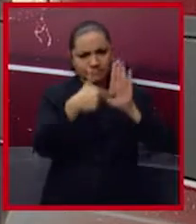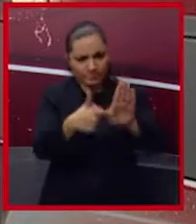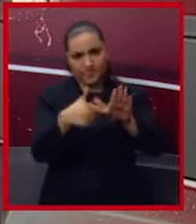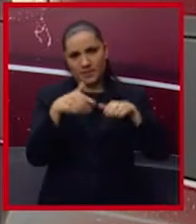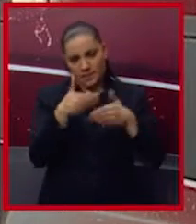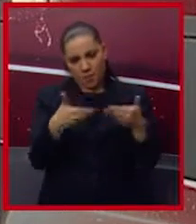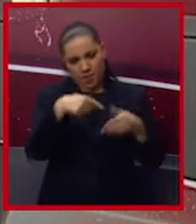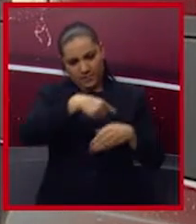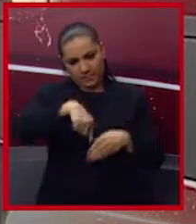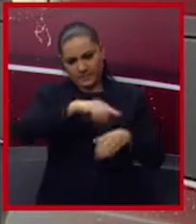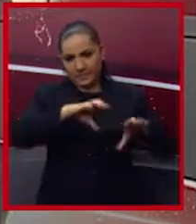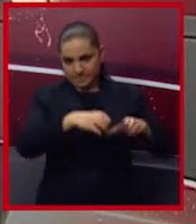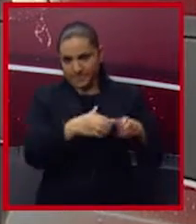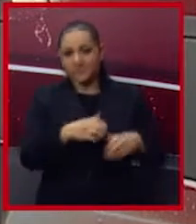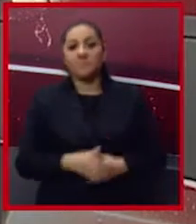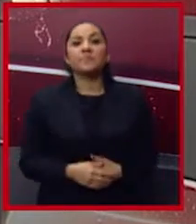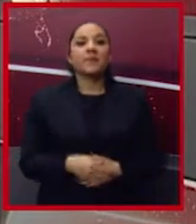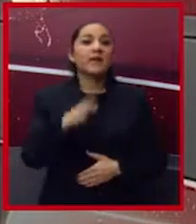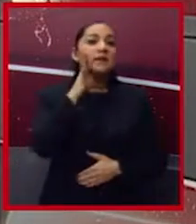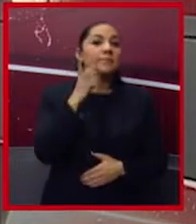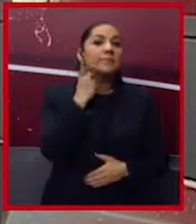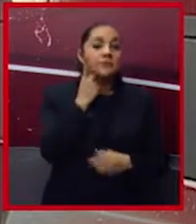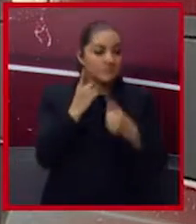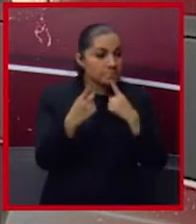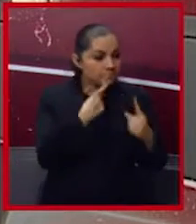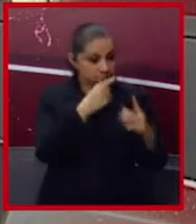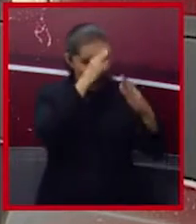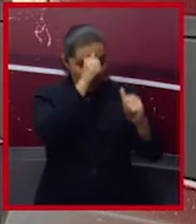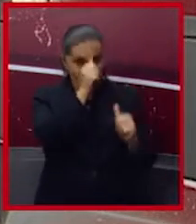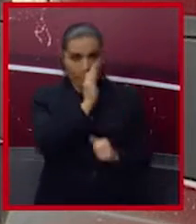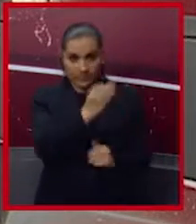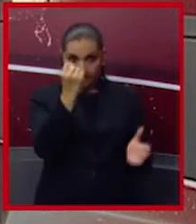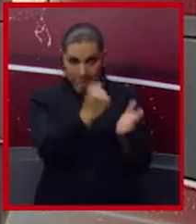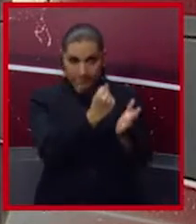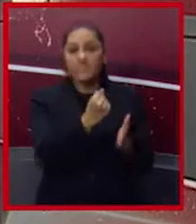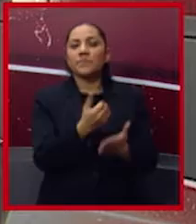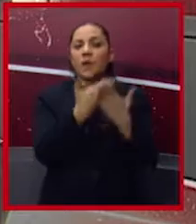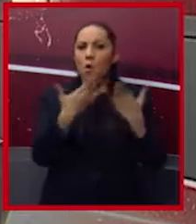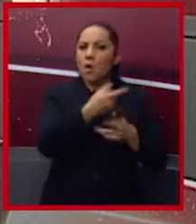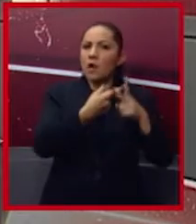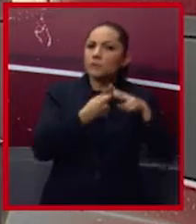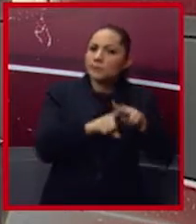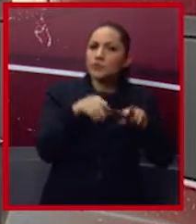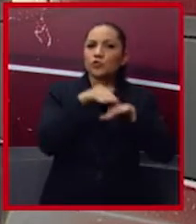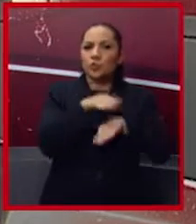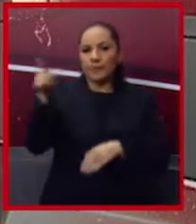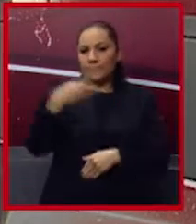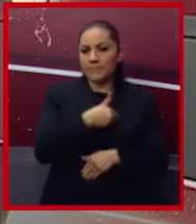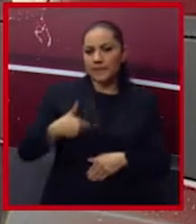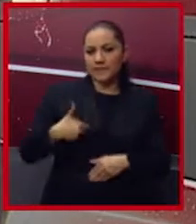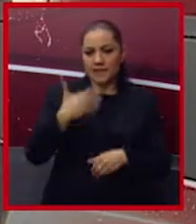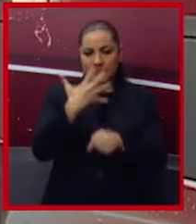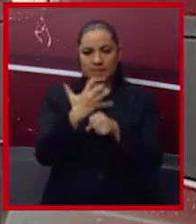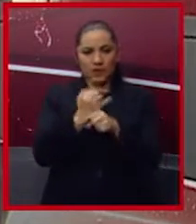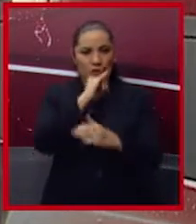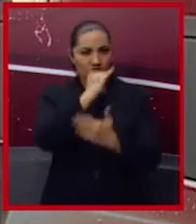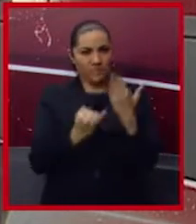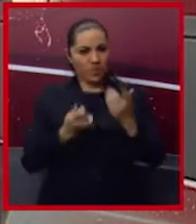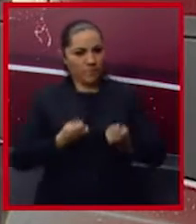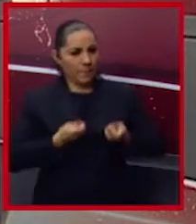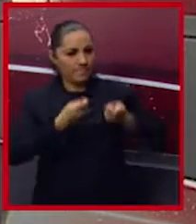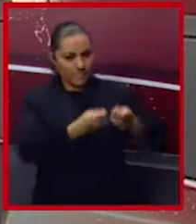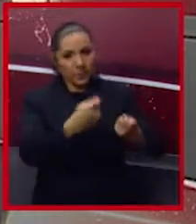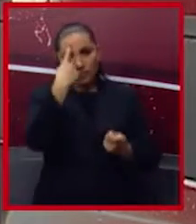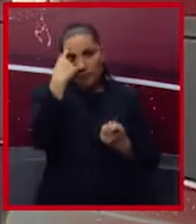Luego de aprobar acuerdo, la Cámara de Diputados inició el análisis del quinto informe de gobierno del presidente de la República, conforme a lo dispuesto en el segundo párrafo